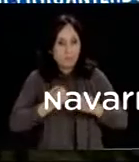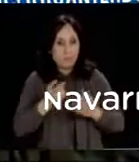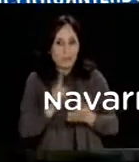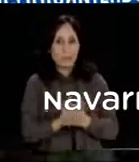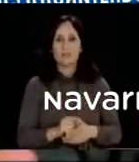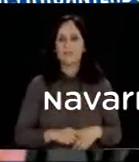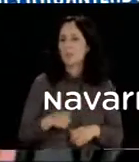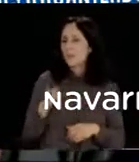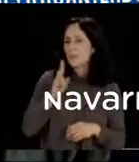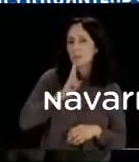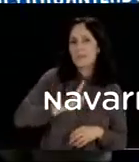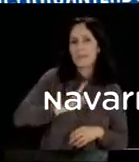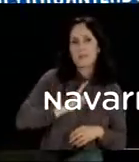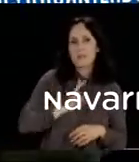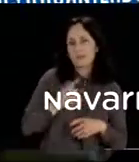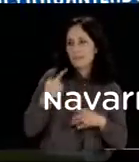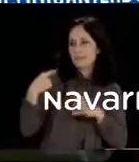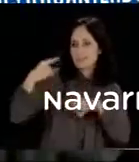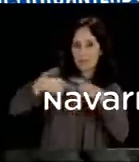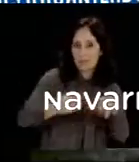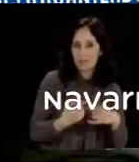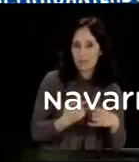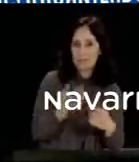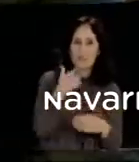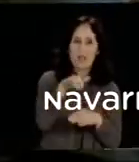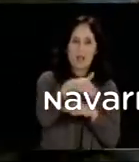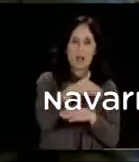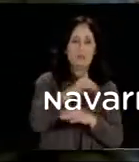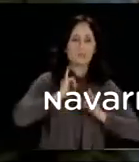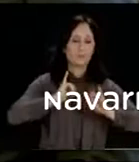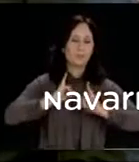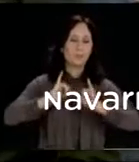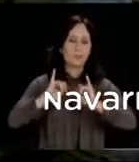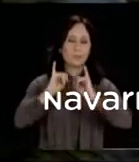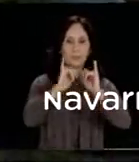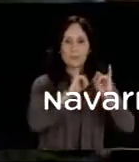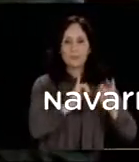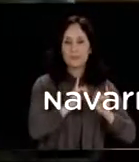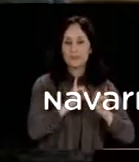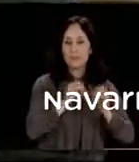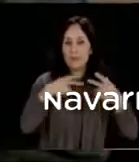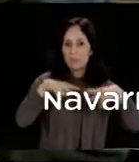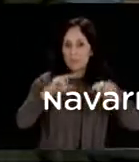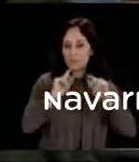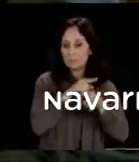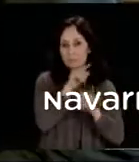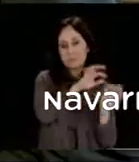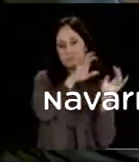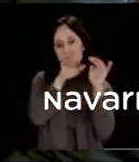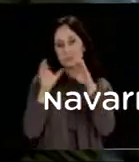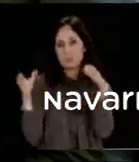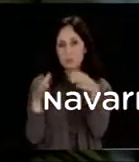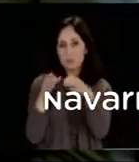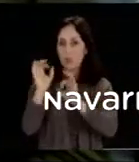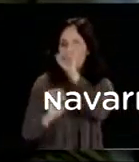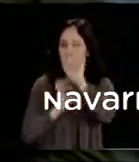me dicen que esto es una tradición también, ¿no? Después de salir por la calle, sí, amenizar sí, la tarde, sí. que os juntéis todos aquí los de la